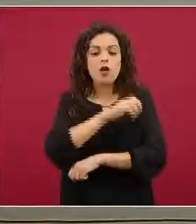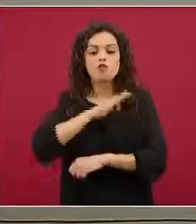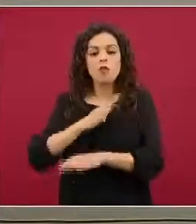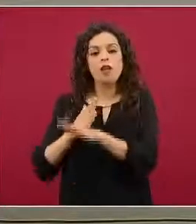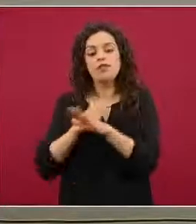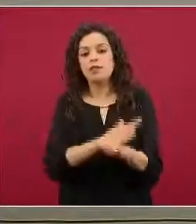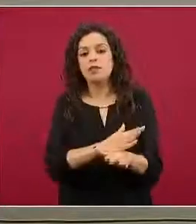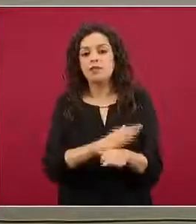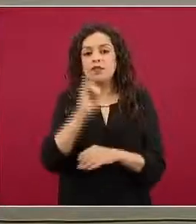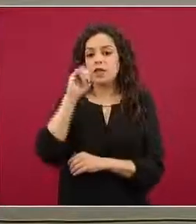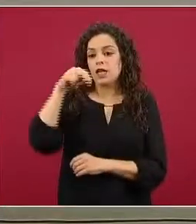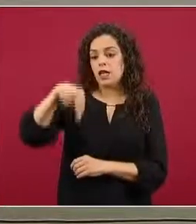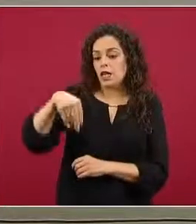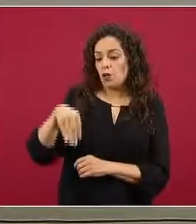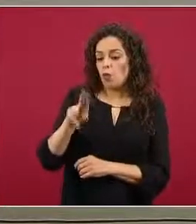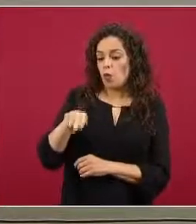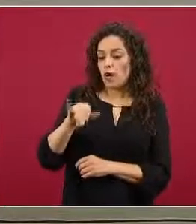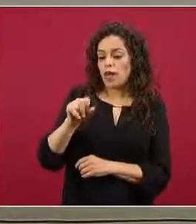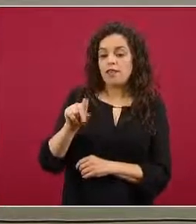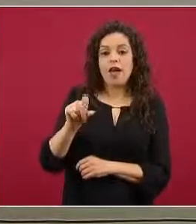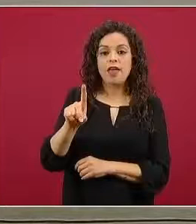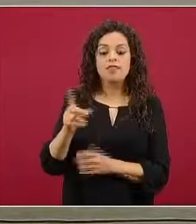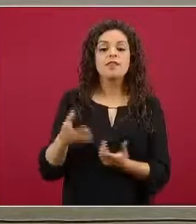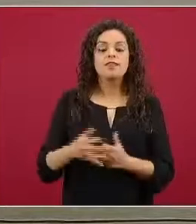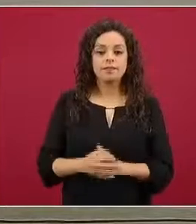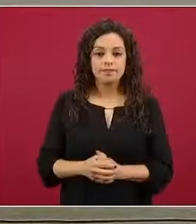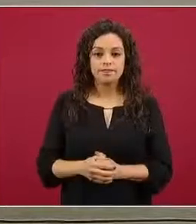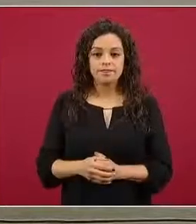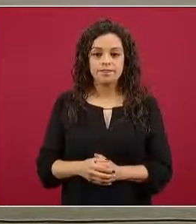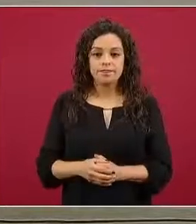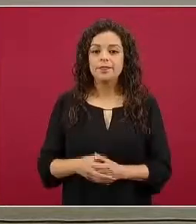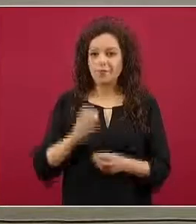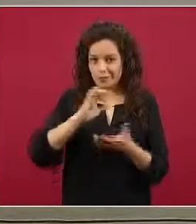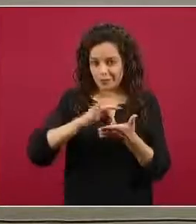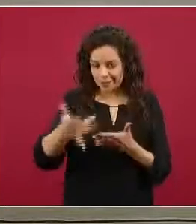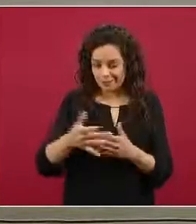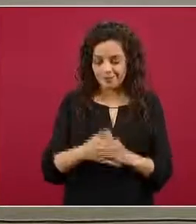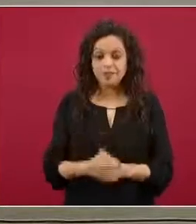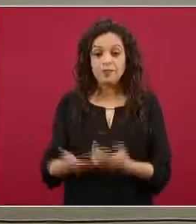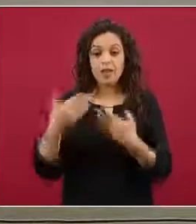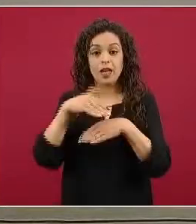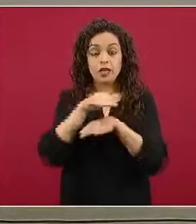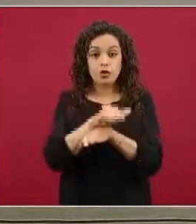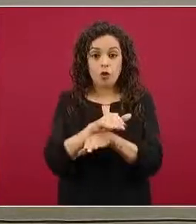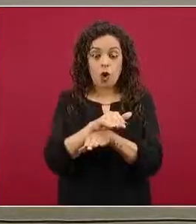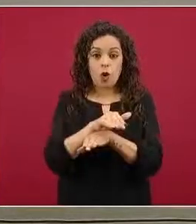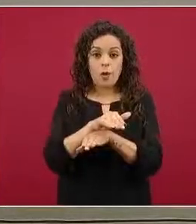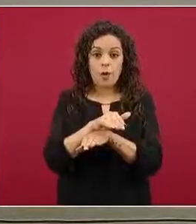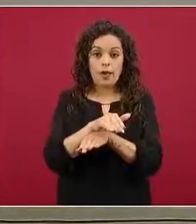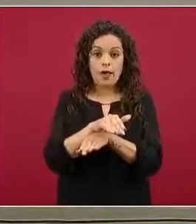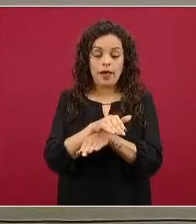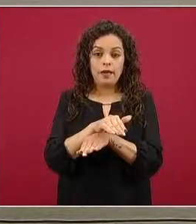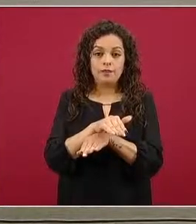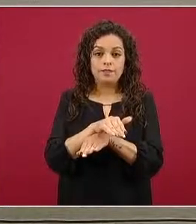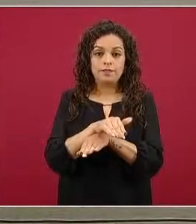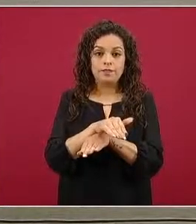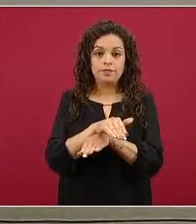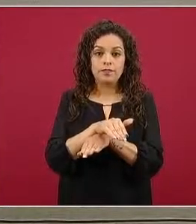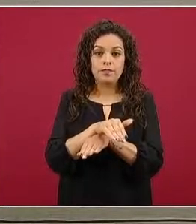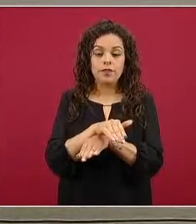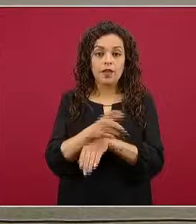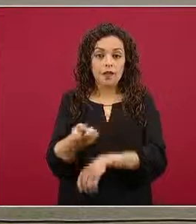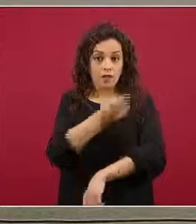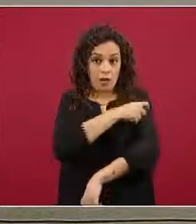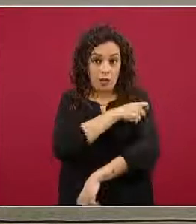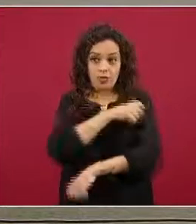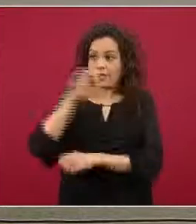Gracias. Muchas gracias, Arturo. Sobre la invitación, yo creo que el canciller a lo que invita es a